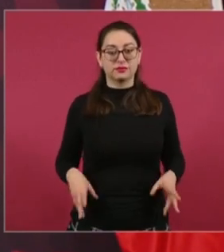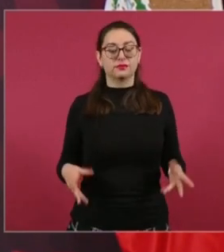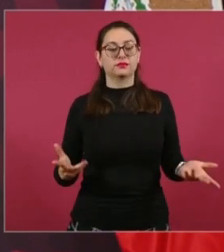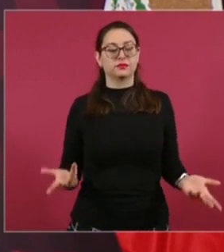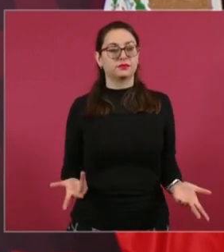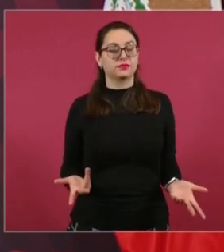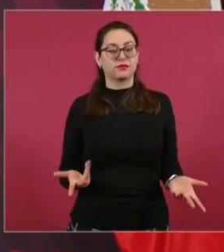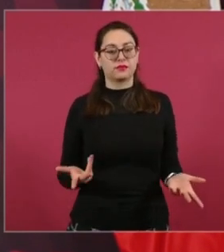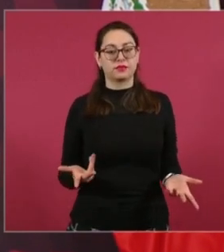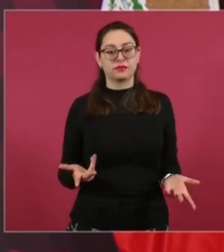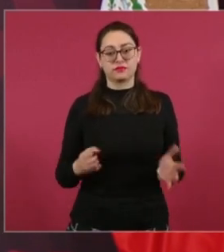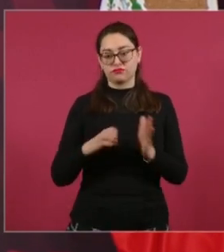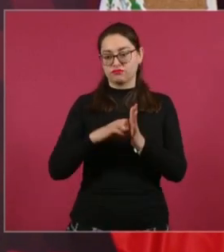migrantes,